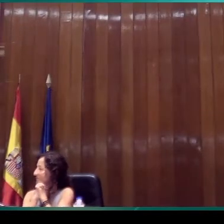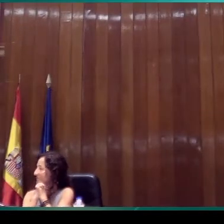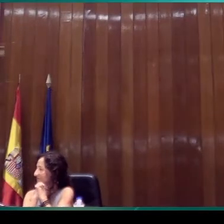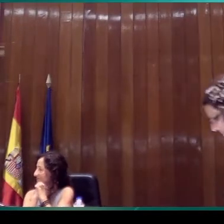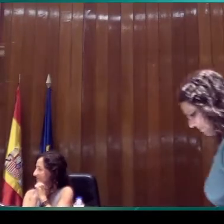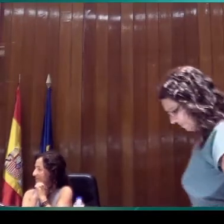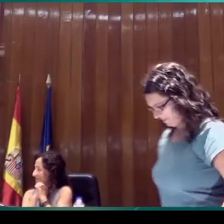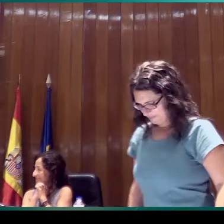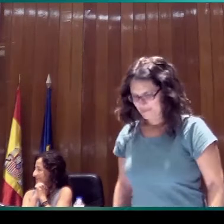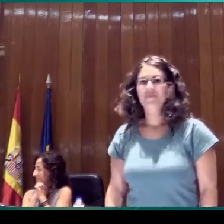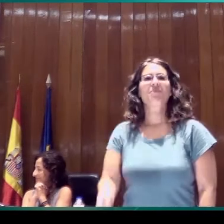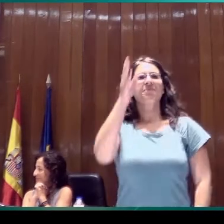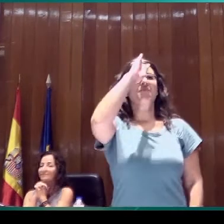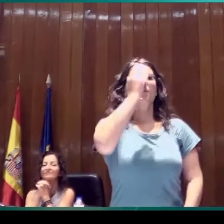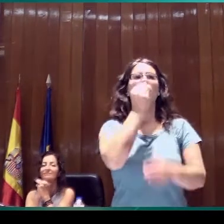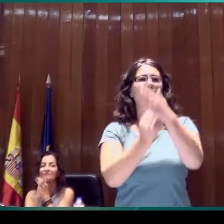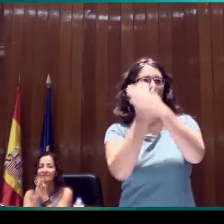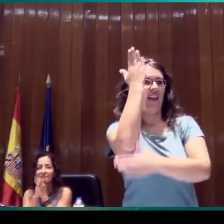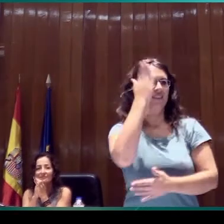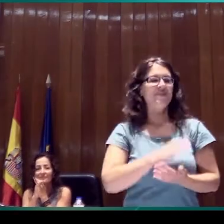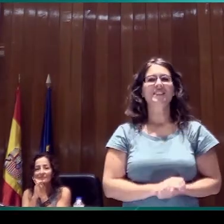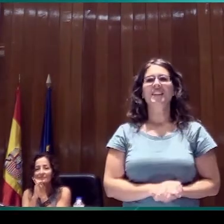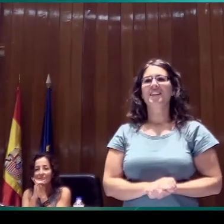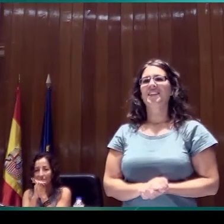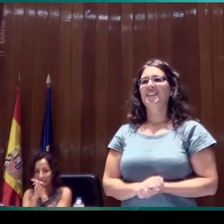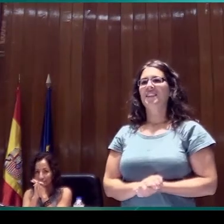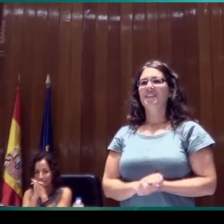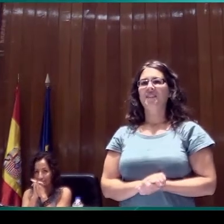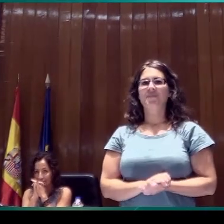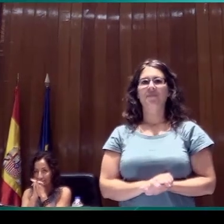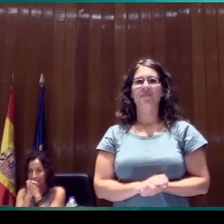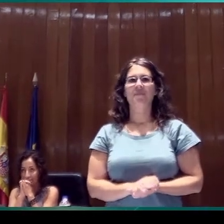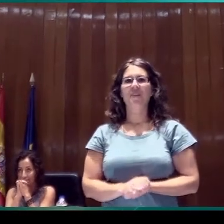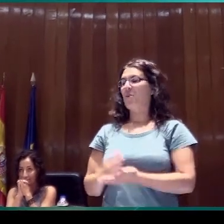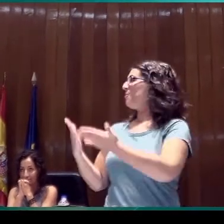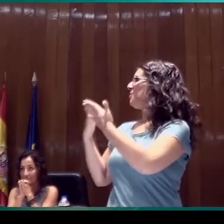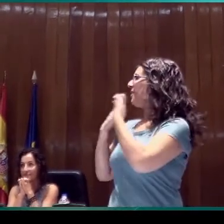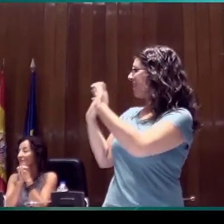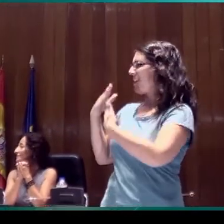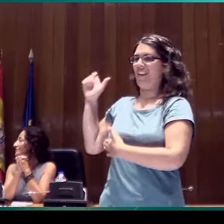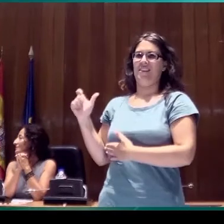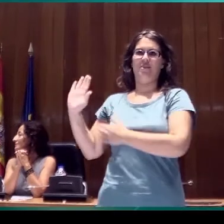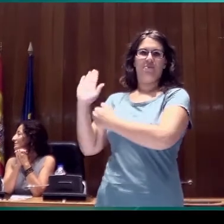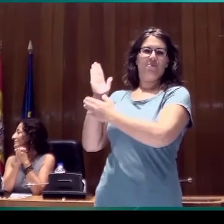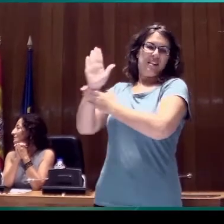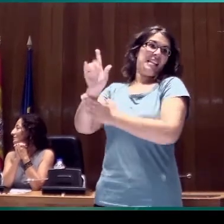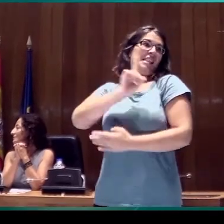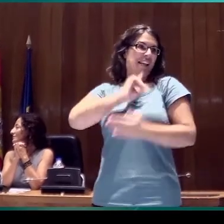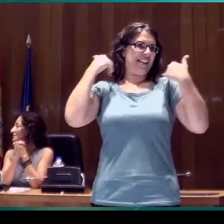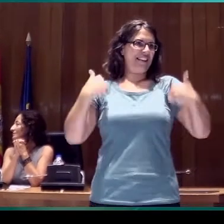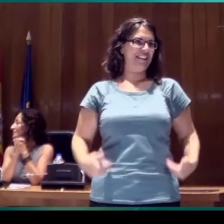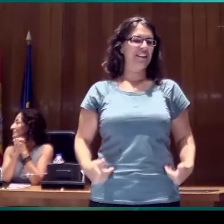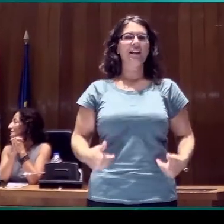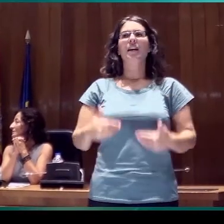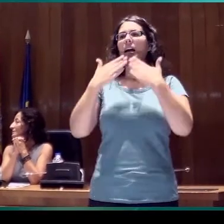Hola, buenos días. Gracias por la presentación y gracias sobre todo al